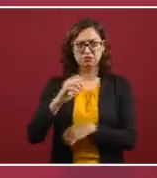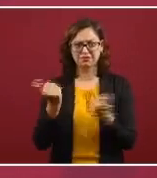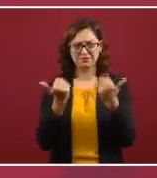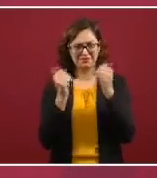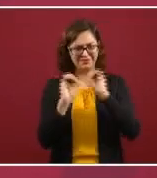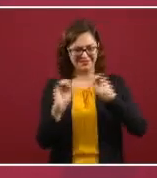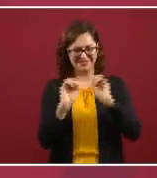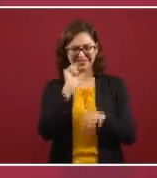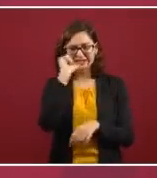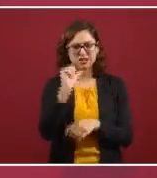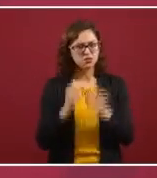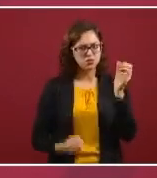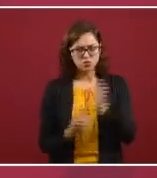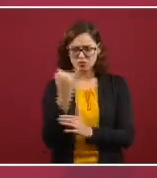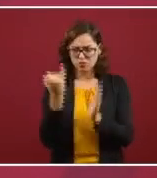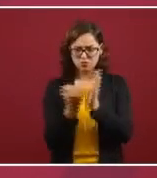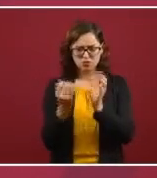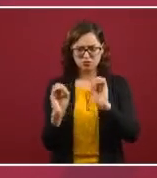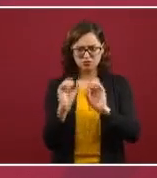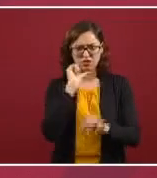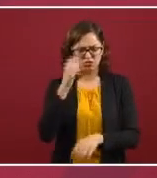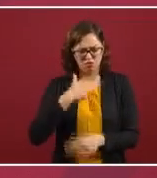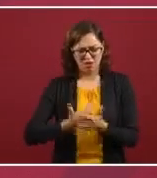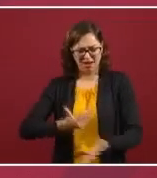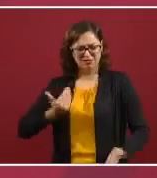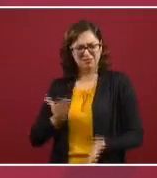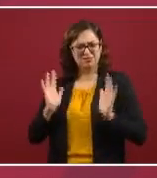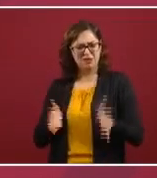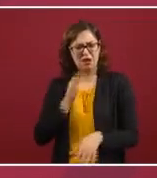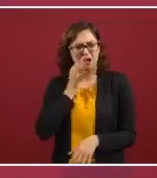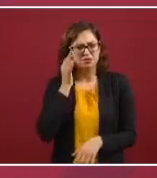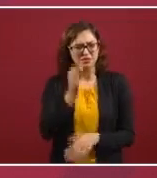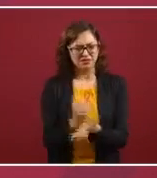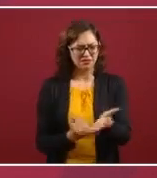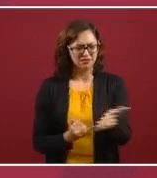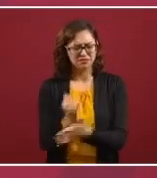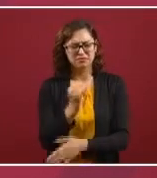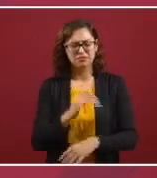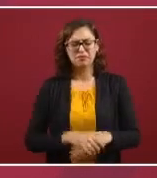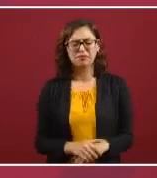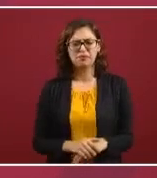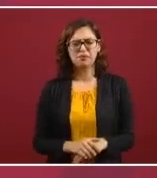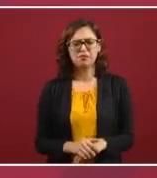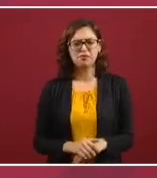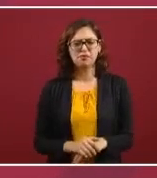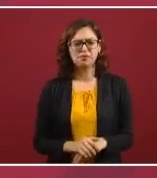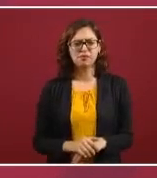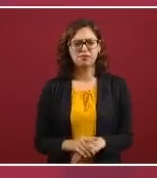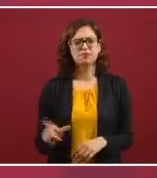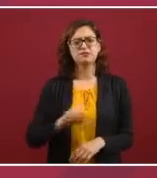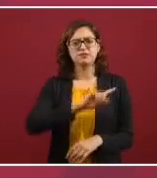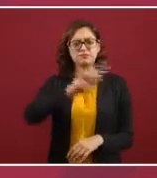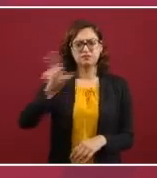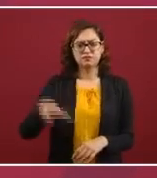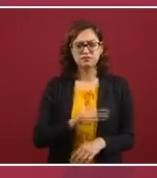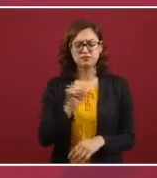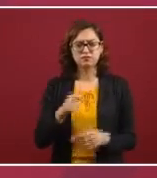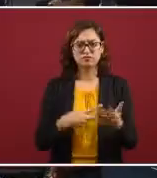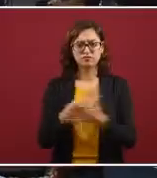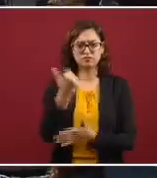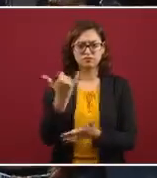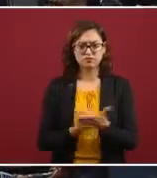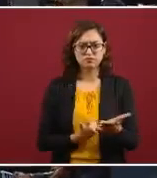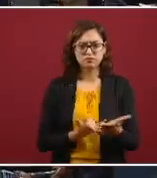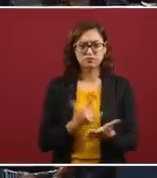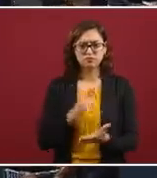y que no iban a haber impuestos nuevos. Y cuando se elaboró el proyecto